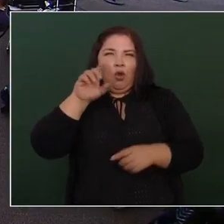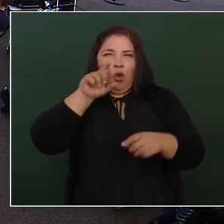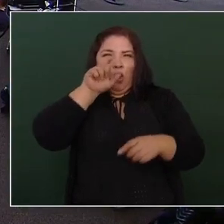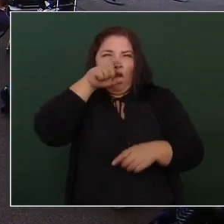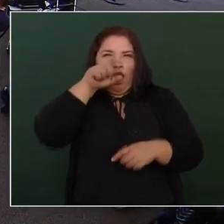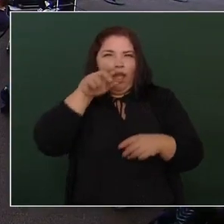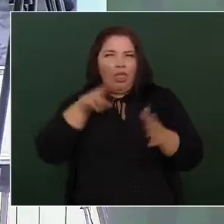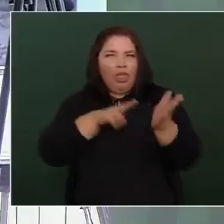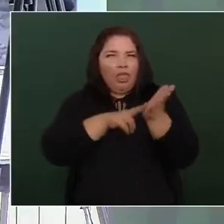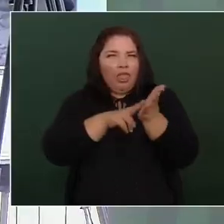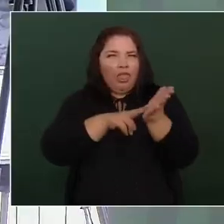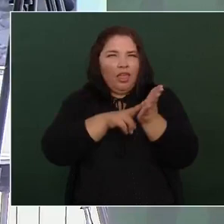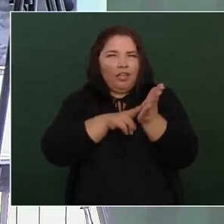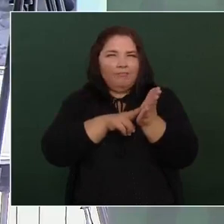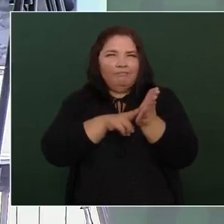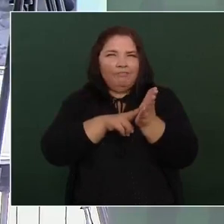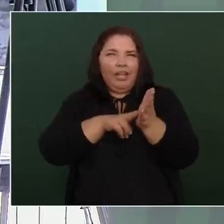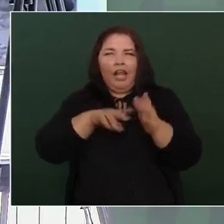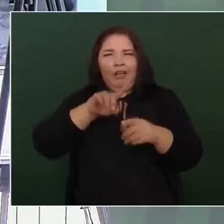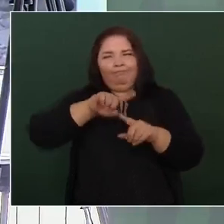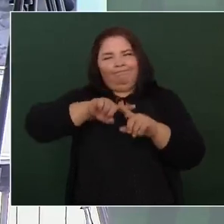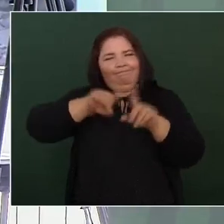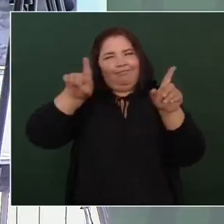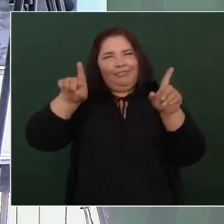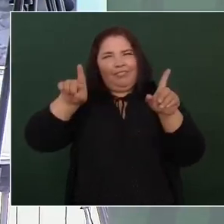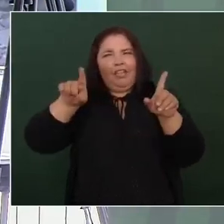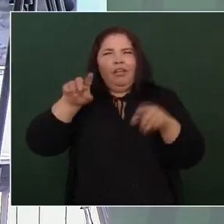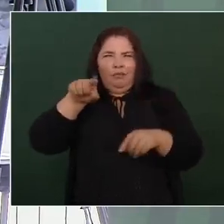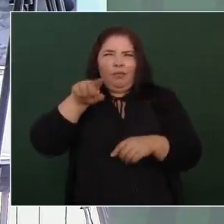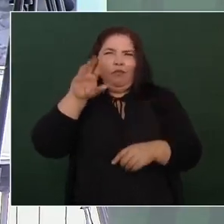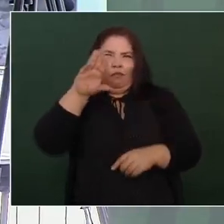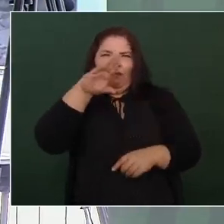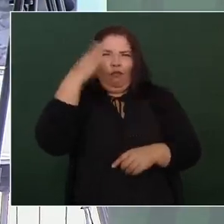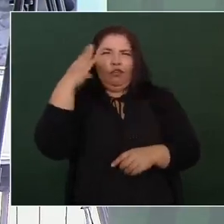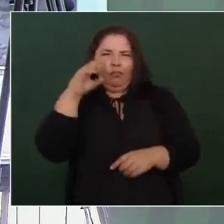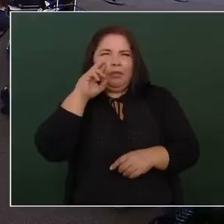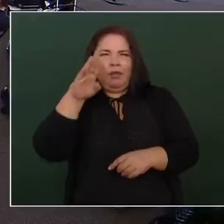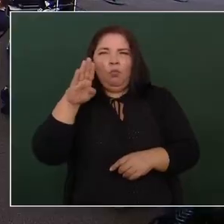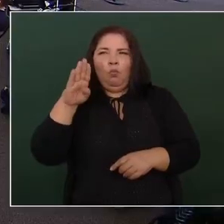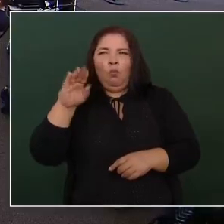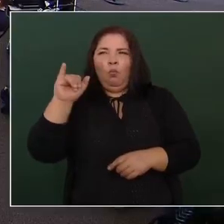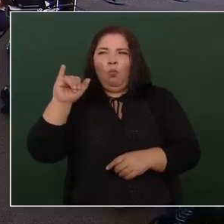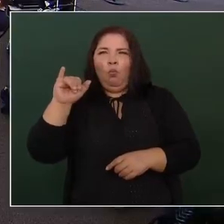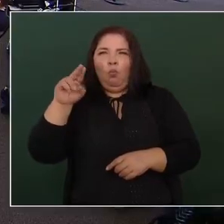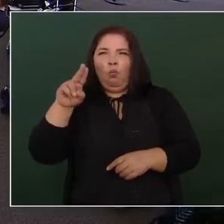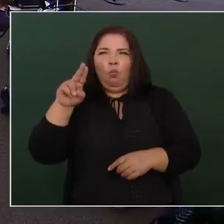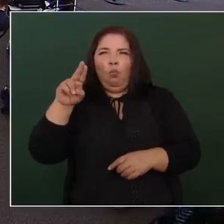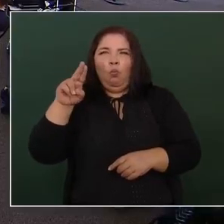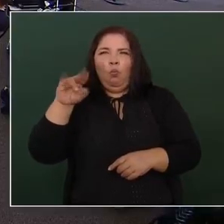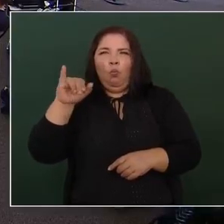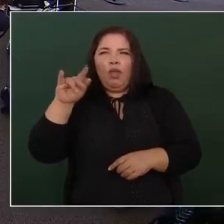A lo mejor no, porque es otro horario. Pongan la foto del buitre.